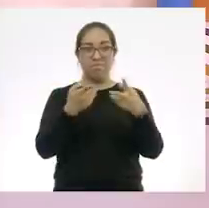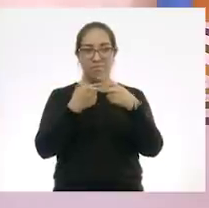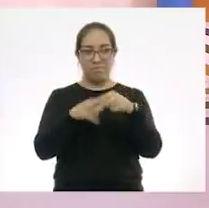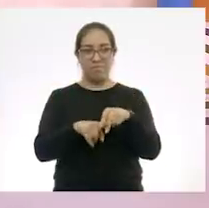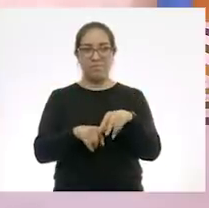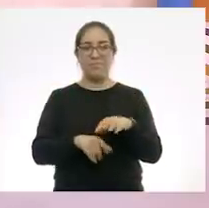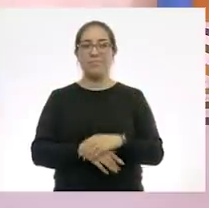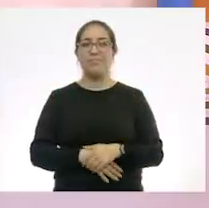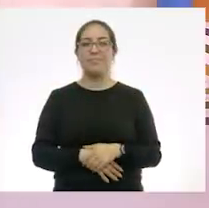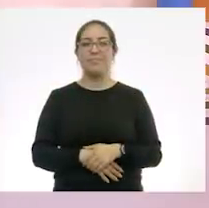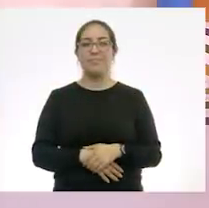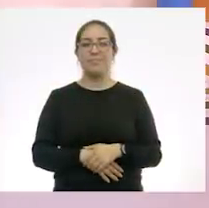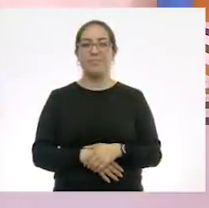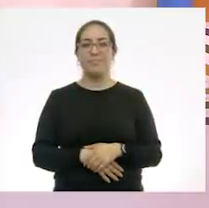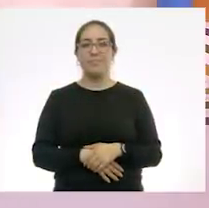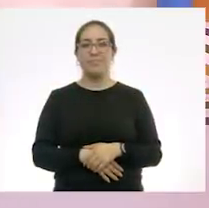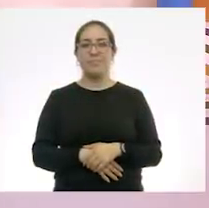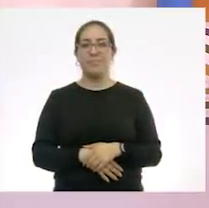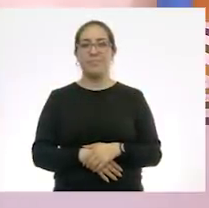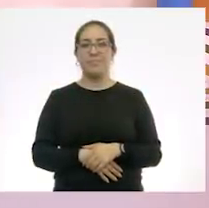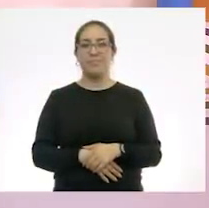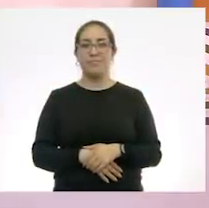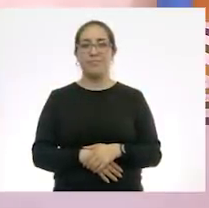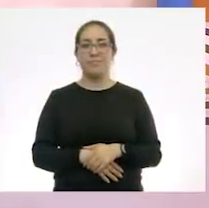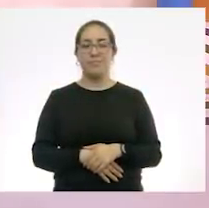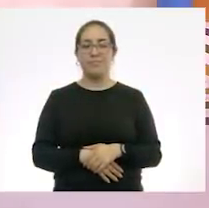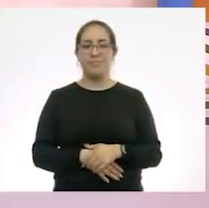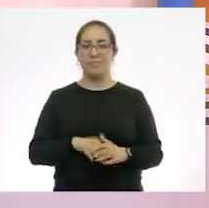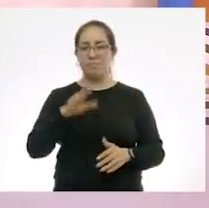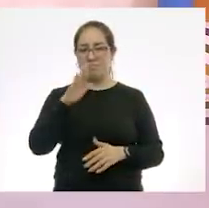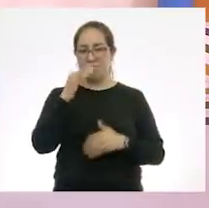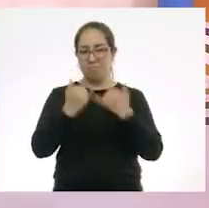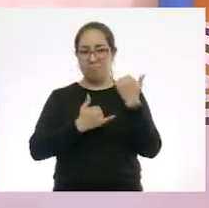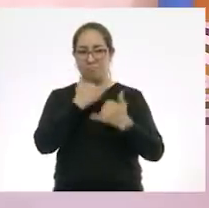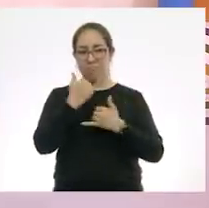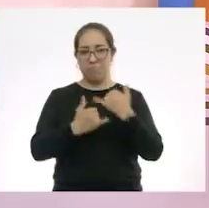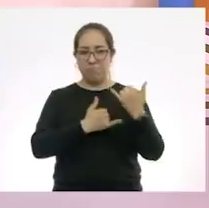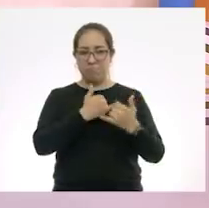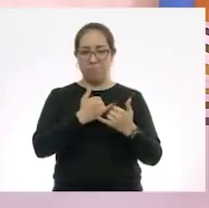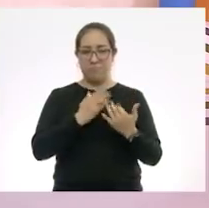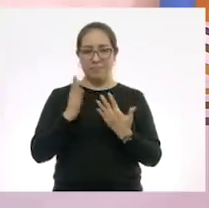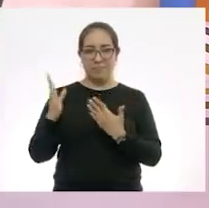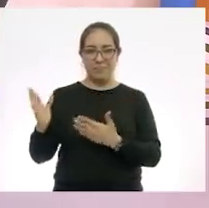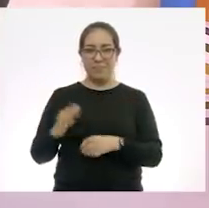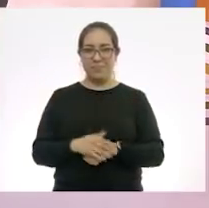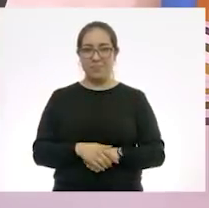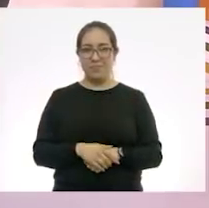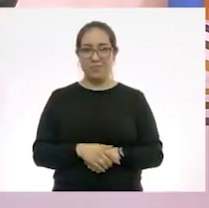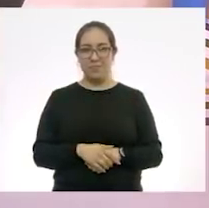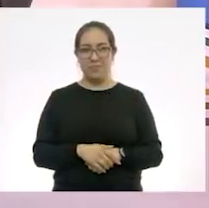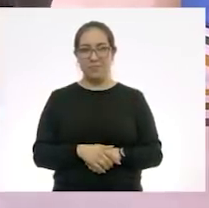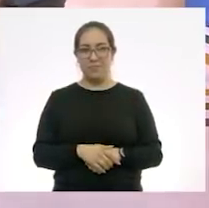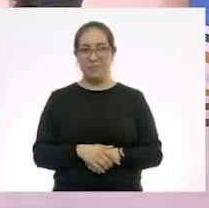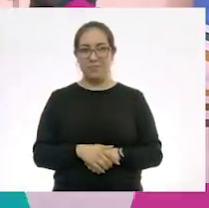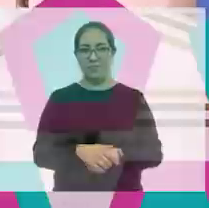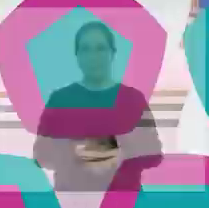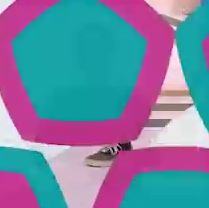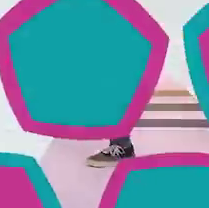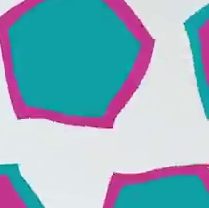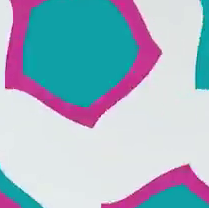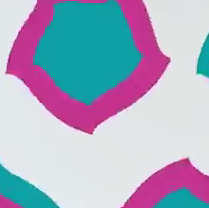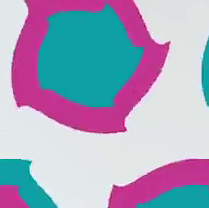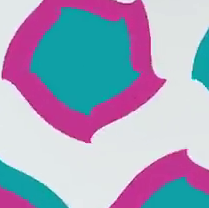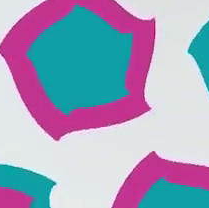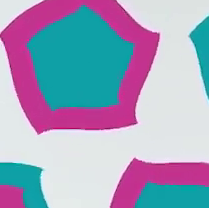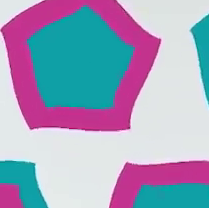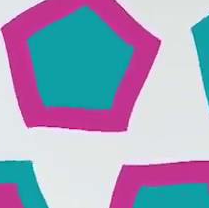Y ahora yo voy a hacer como que voy a jugar básquetbol. Así que te la paso a ti. Te la paso. Eso, muy bien, muy